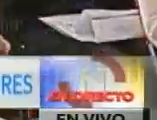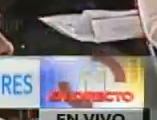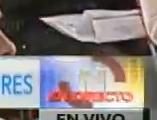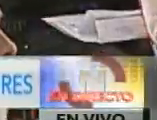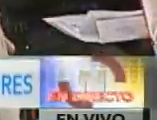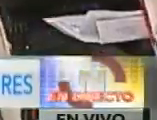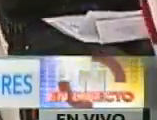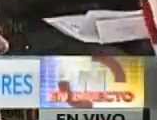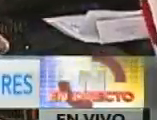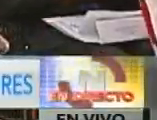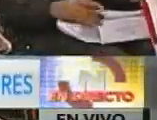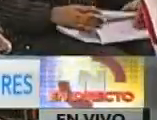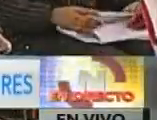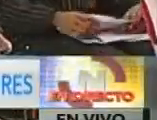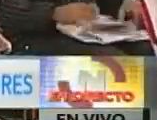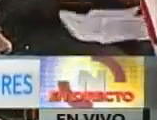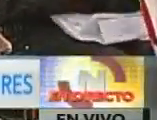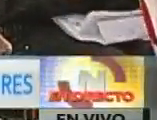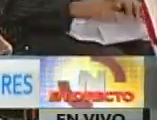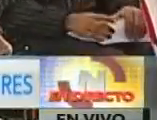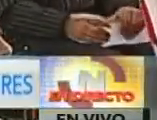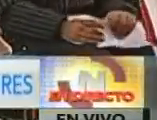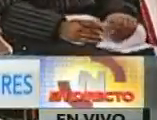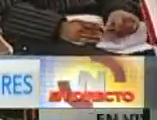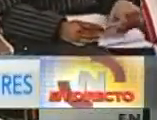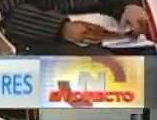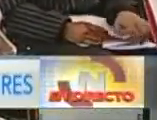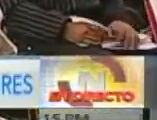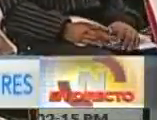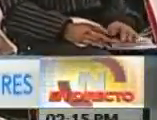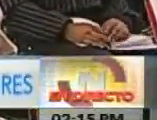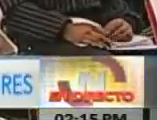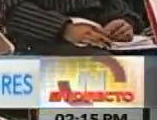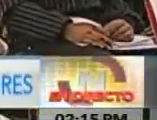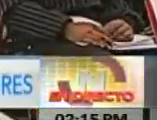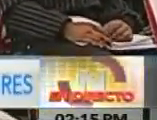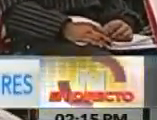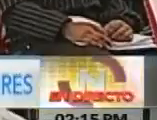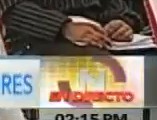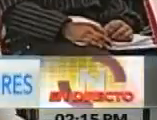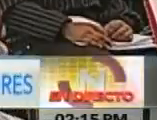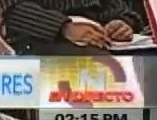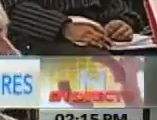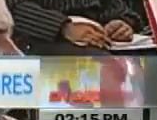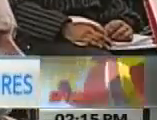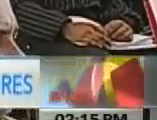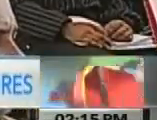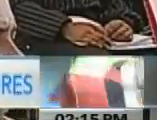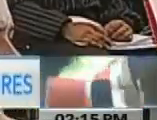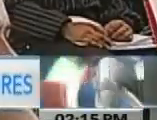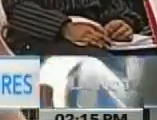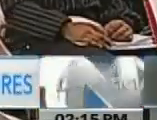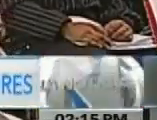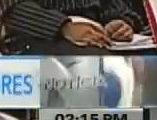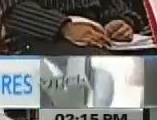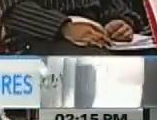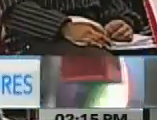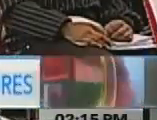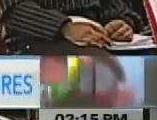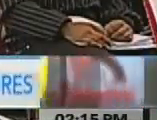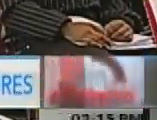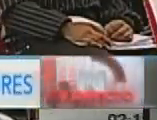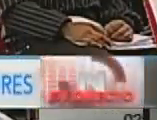Así es, presidente. De hecho, yo soy preparadora de castellano. Y esto es un proyecto muy bonito, ¿no? Porque, por ejemplo, le pongo un ejemplo que